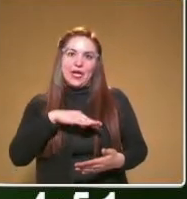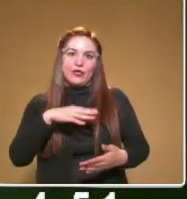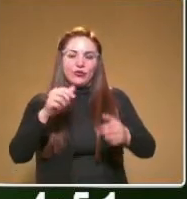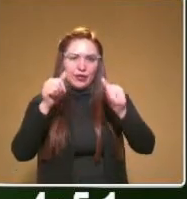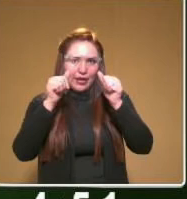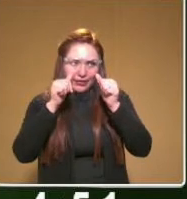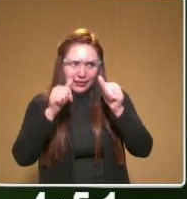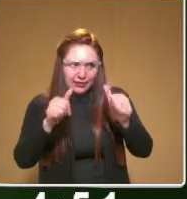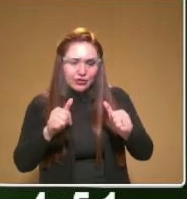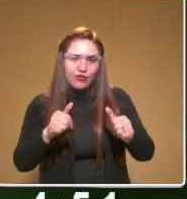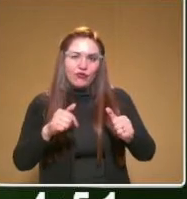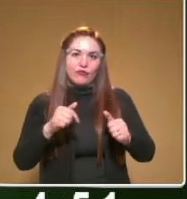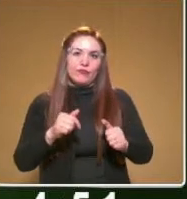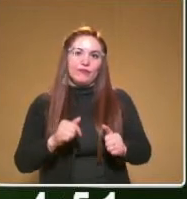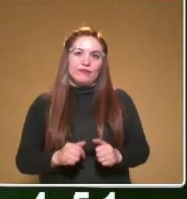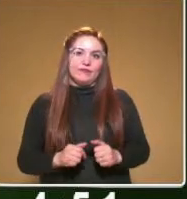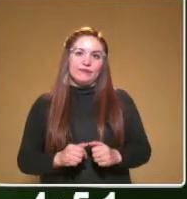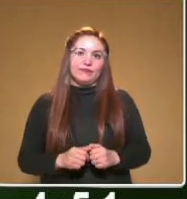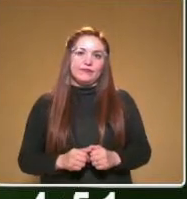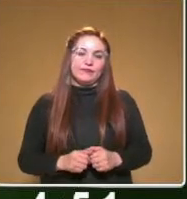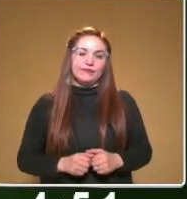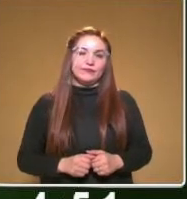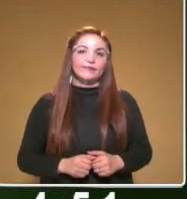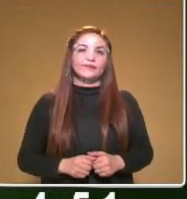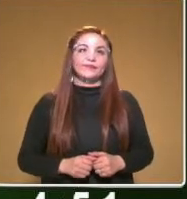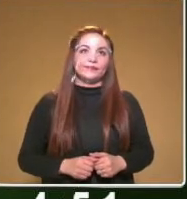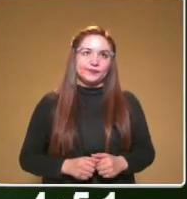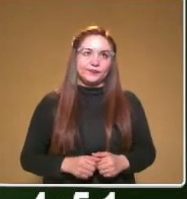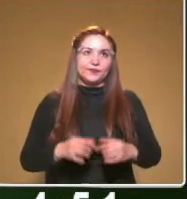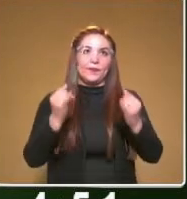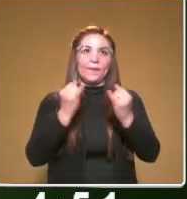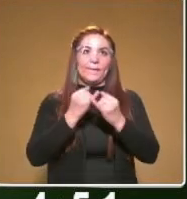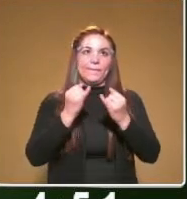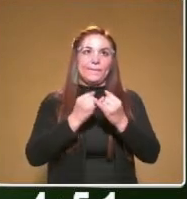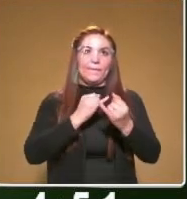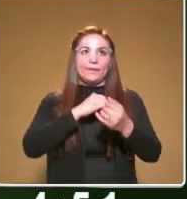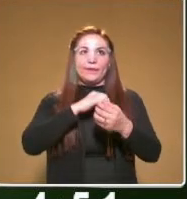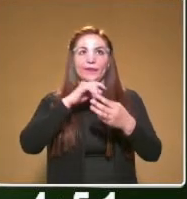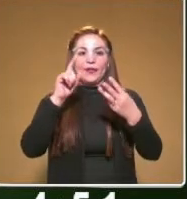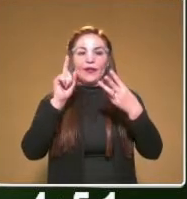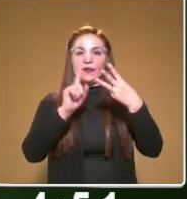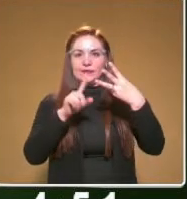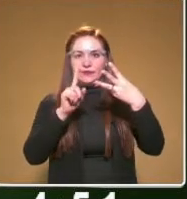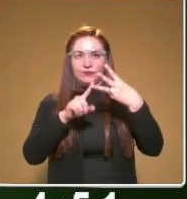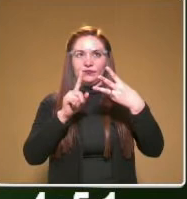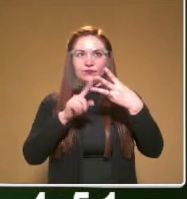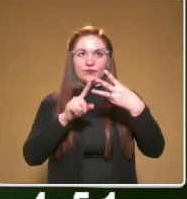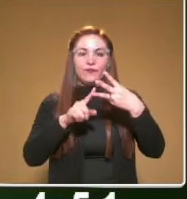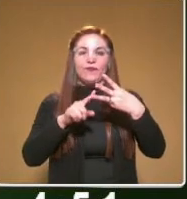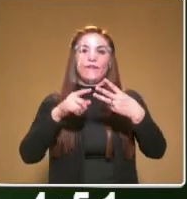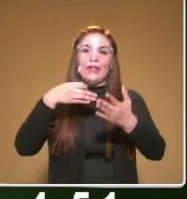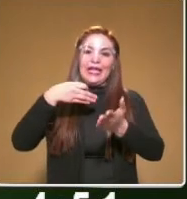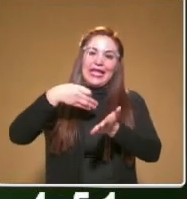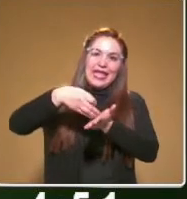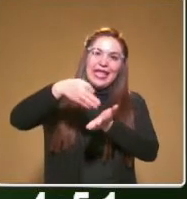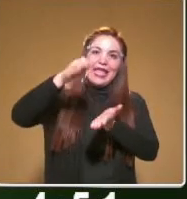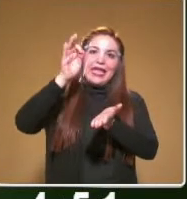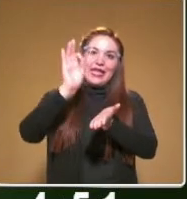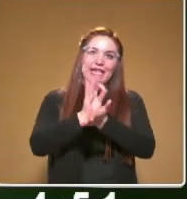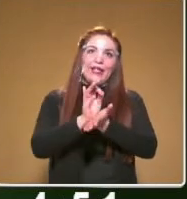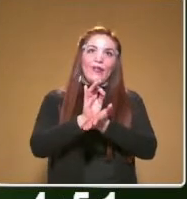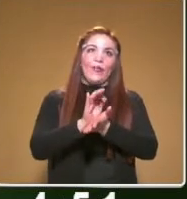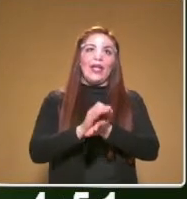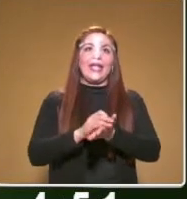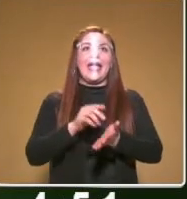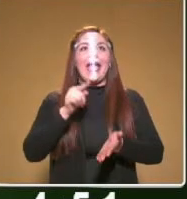puedo provocar una tragedia. Ok, muy bien. Continuamos entonces con la número 3, que es héroe trágico. Ay, que aquí viene